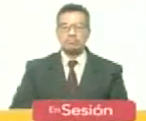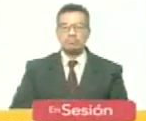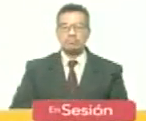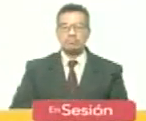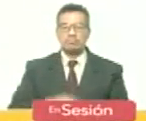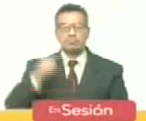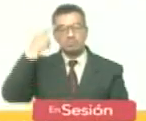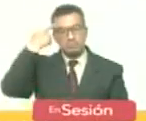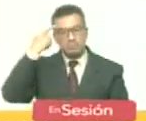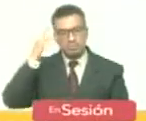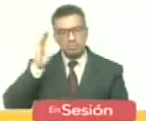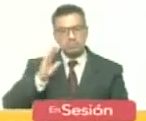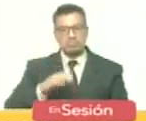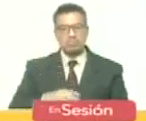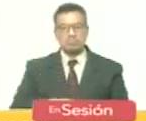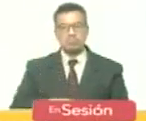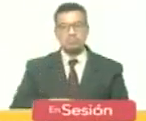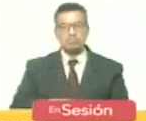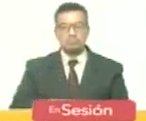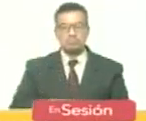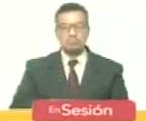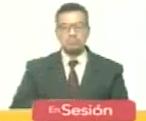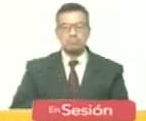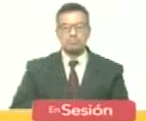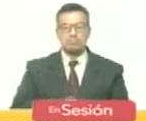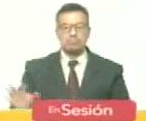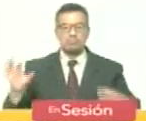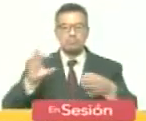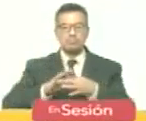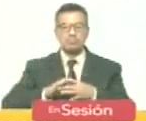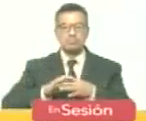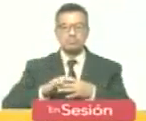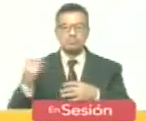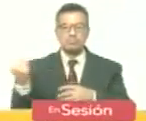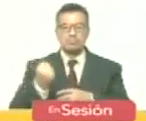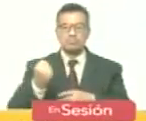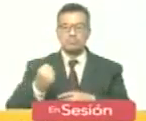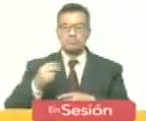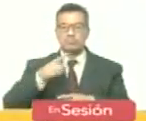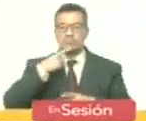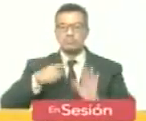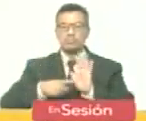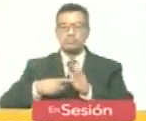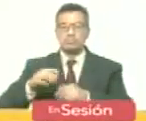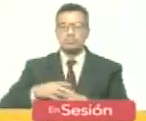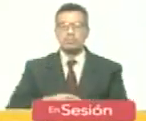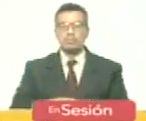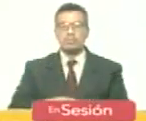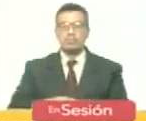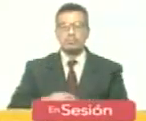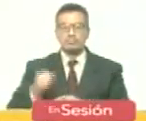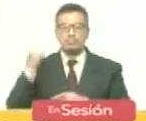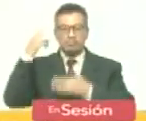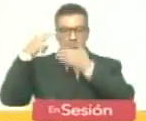Pero es un aliado, un lacayo, un corifeo del